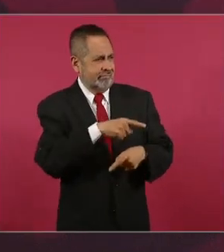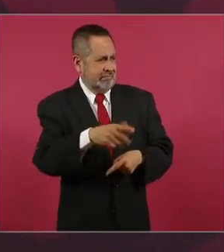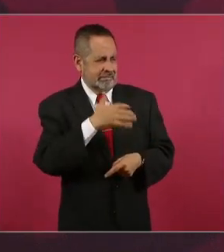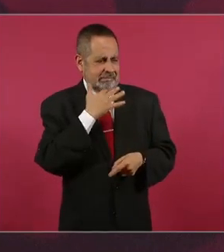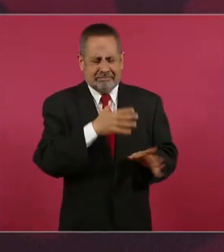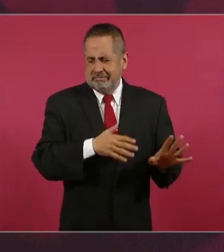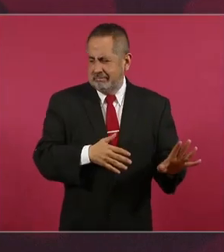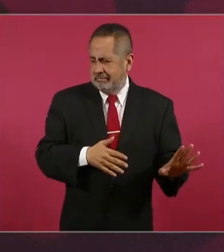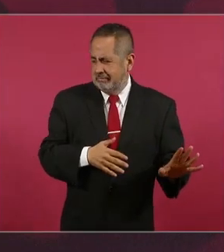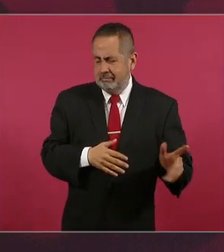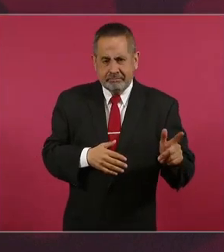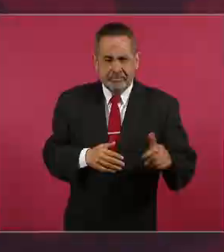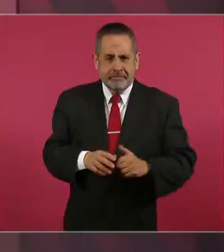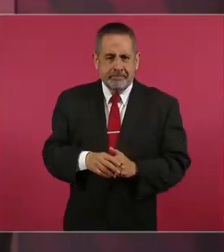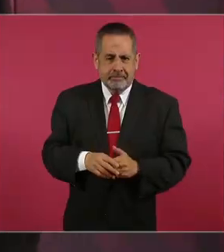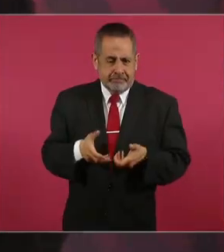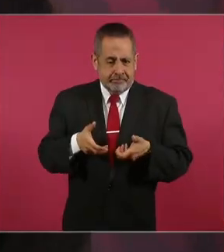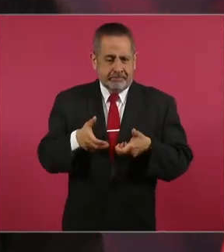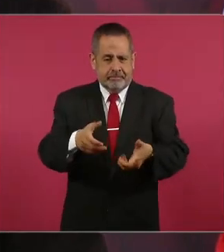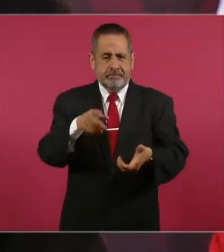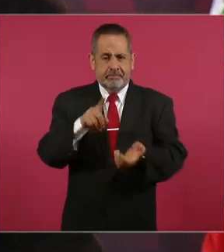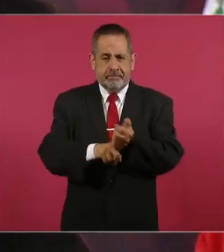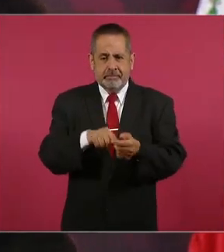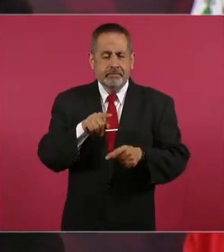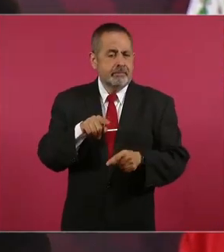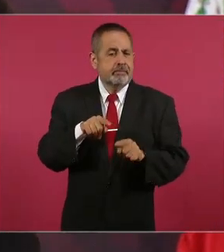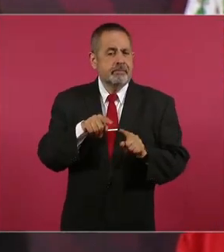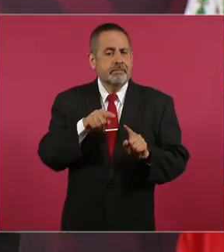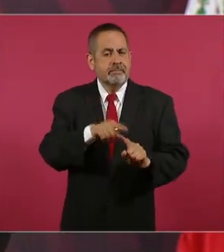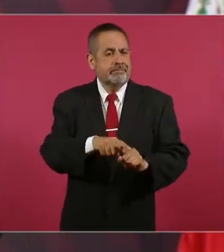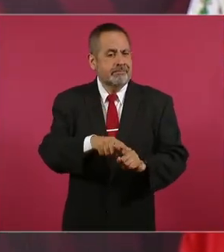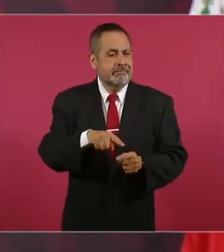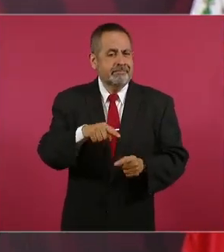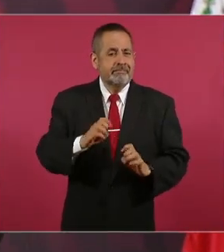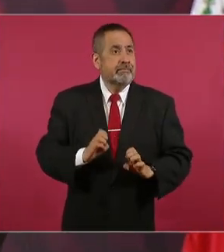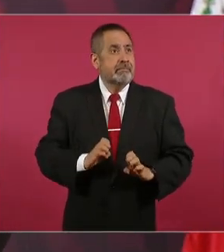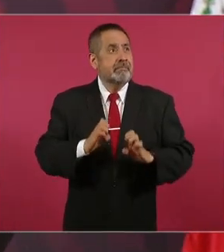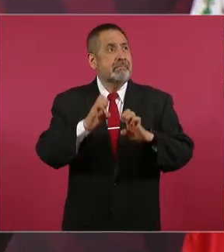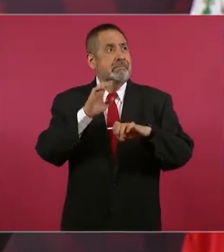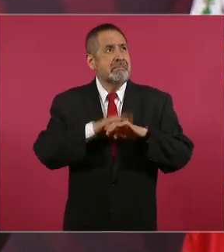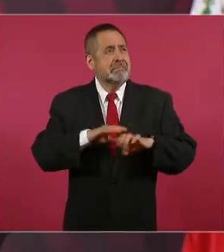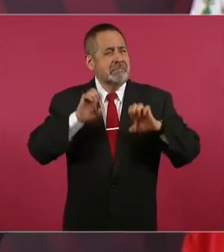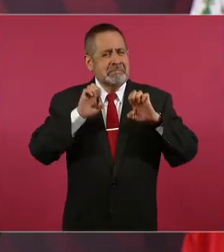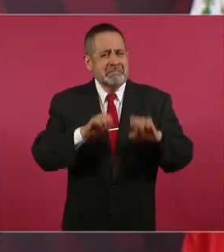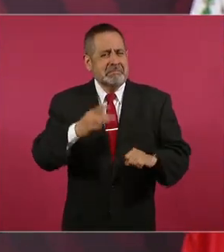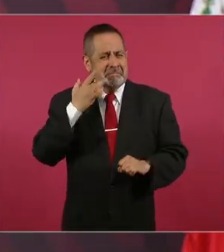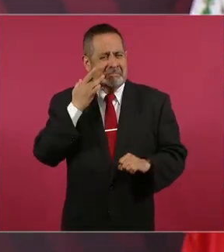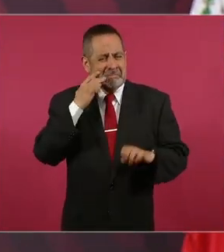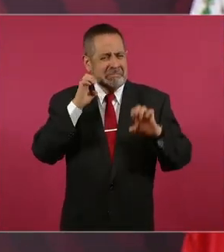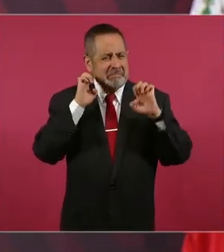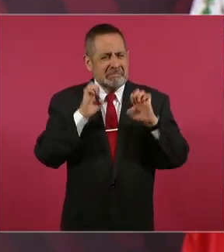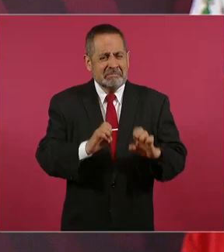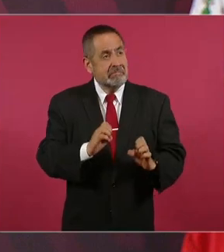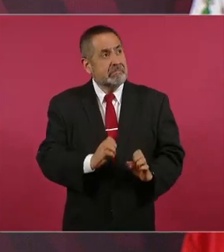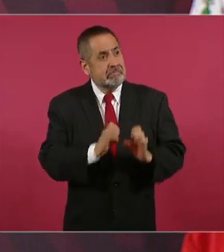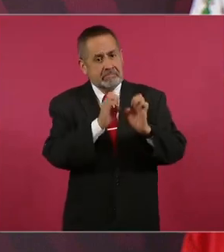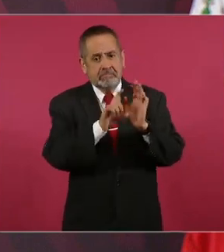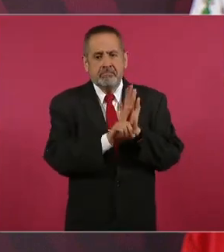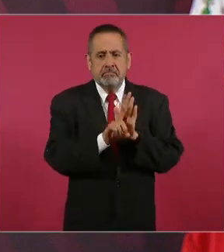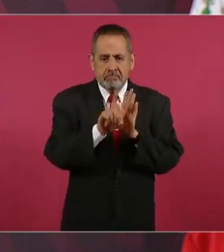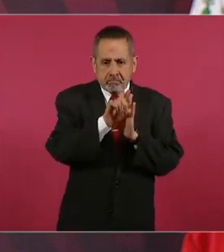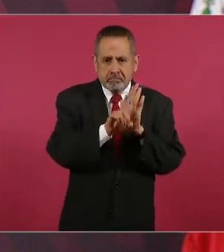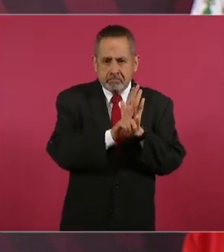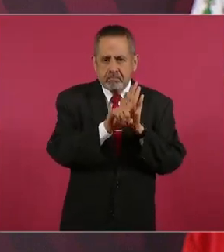y es la calle de los edificios más lujosos donde están los